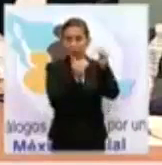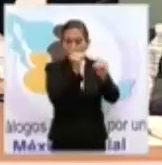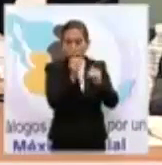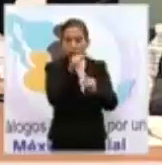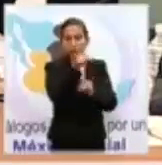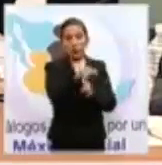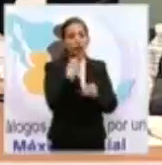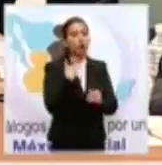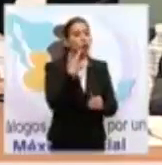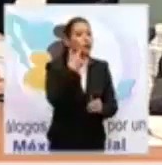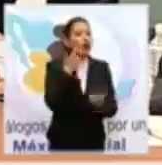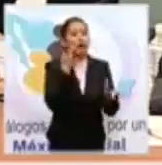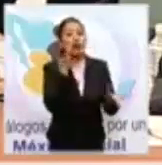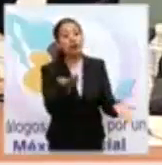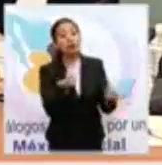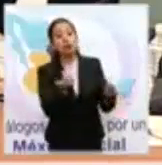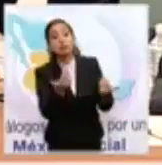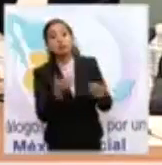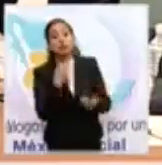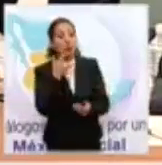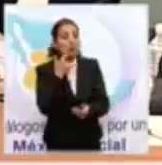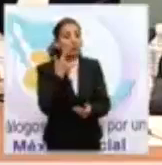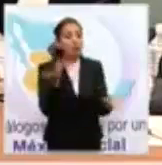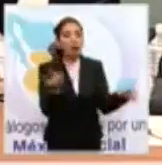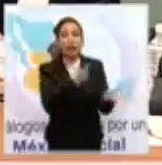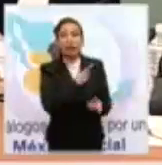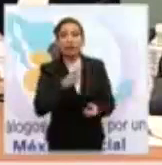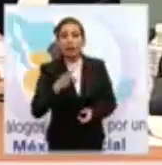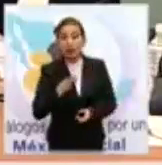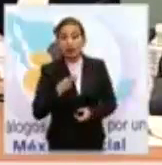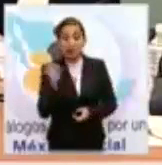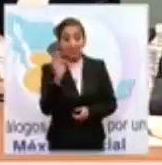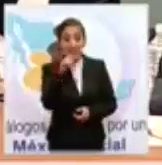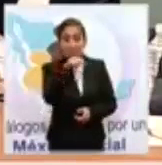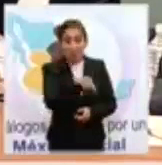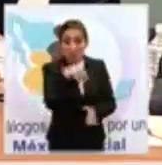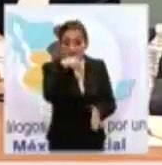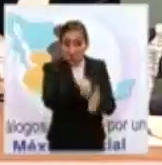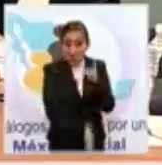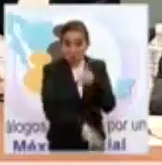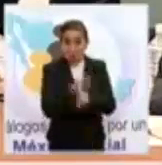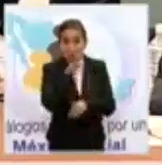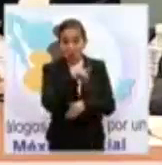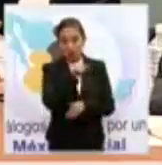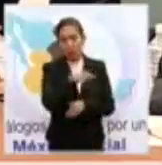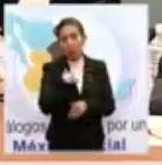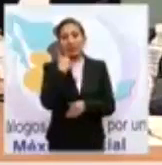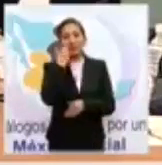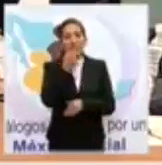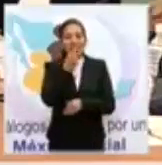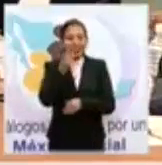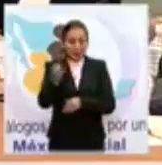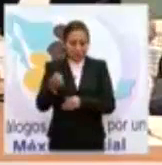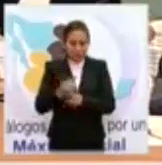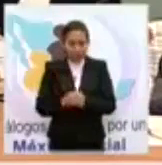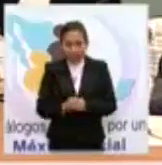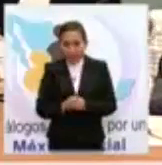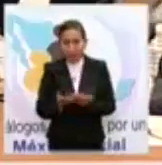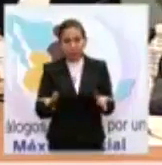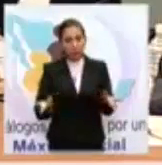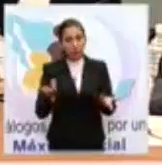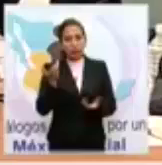de qué tanto te esforzabas en ello, ¿sí? Y si no, en fin, Lo que quiero decir es que yo creo que